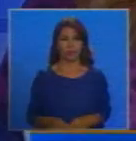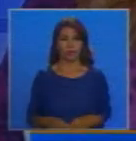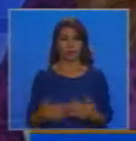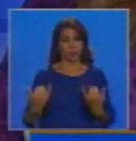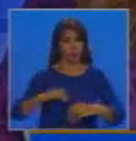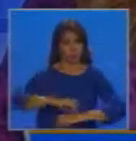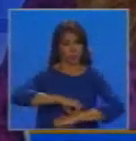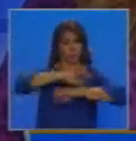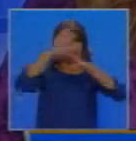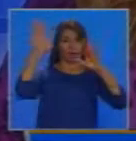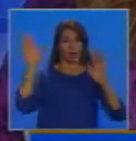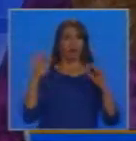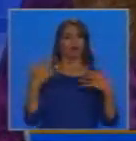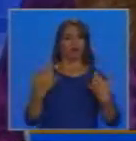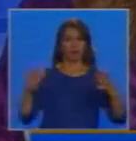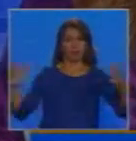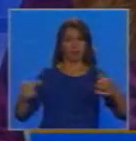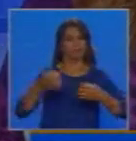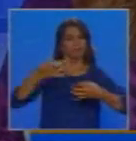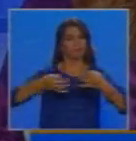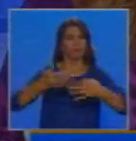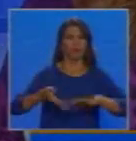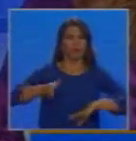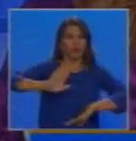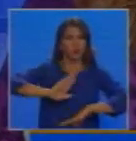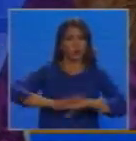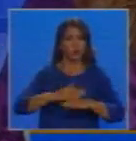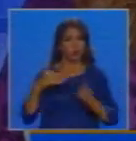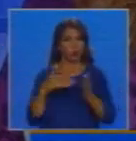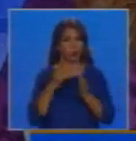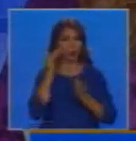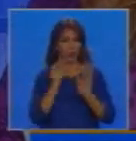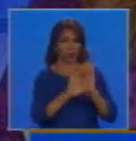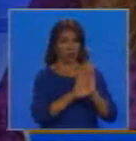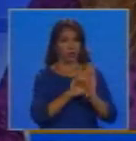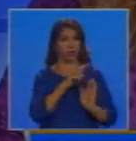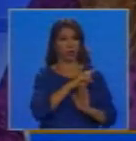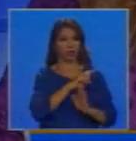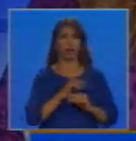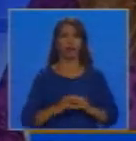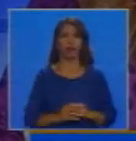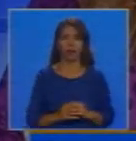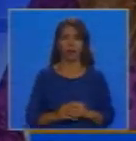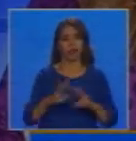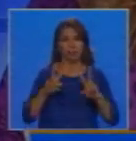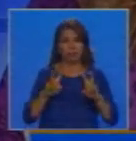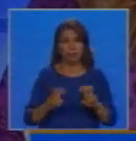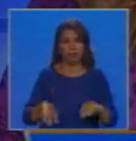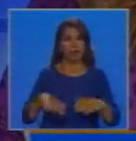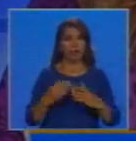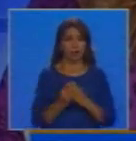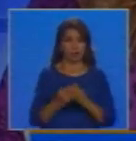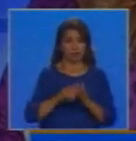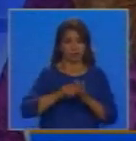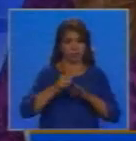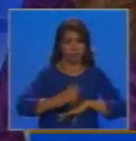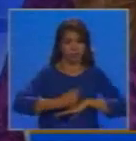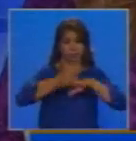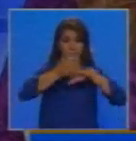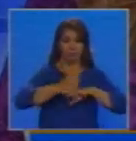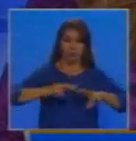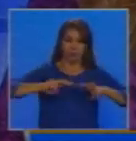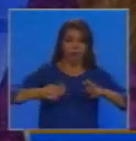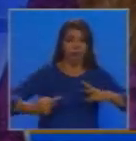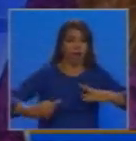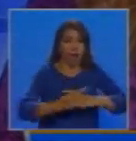Esta mañana se llevó a cabo la audiencia contra Mary Zamora en la Corte Constitucional por una acción extraordinaria de protección del fiscal general. La acción